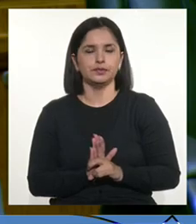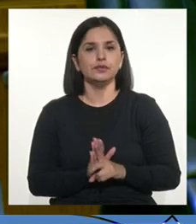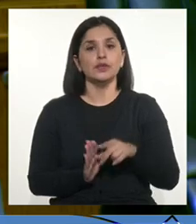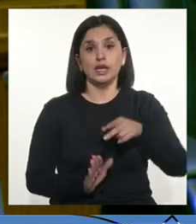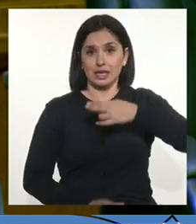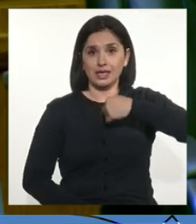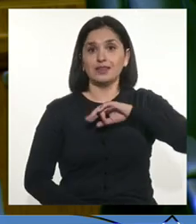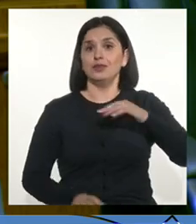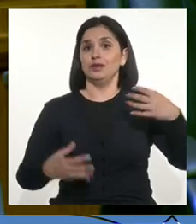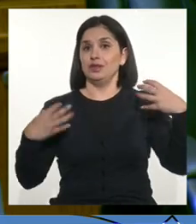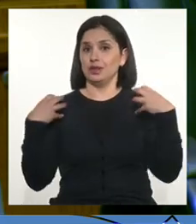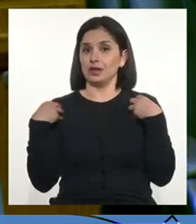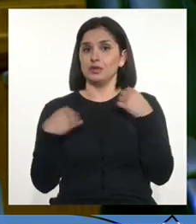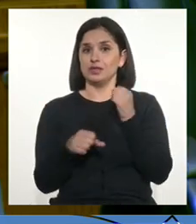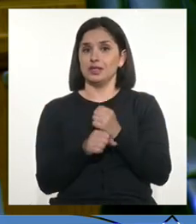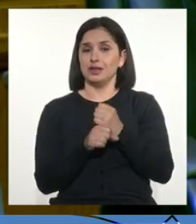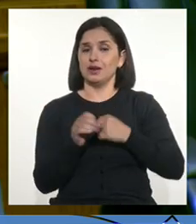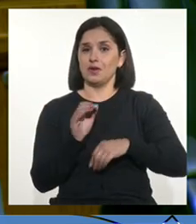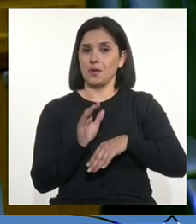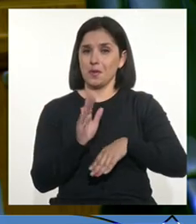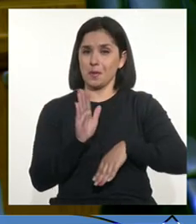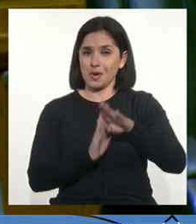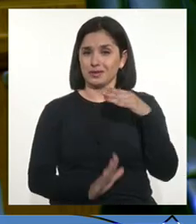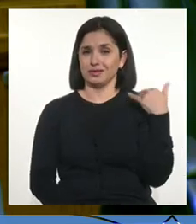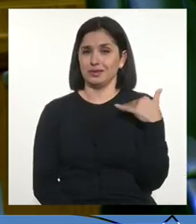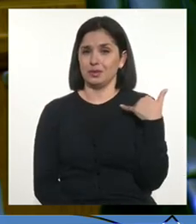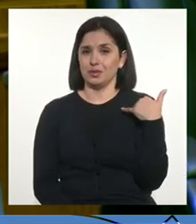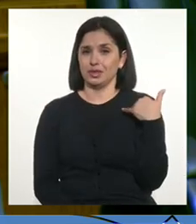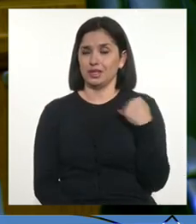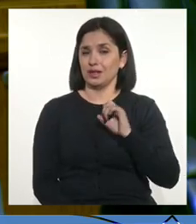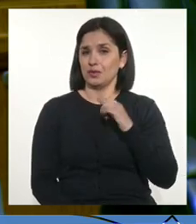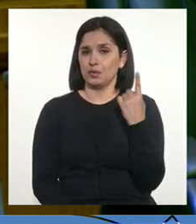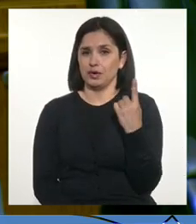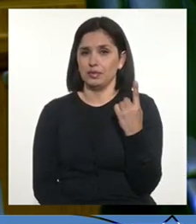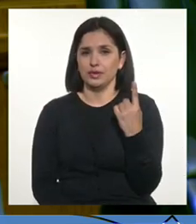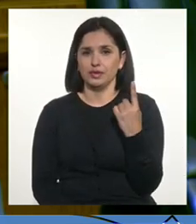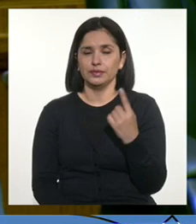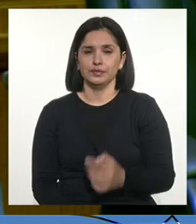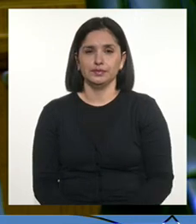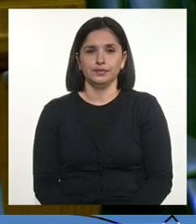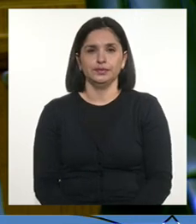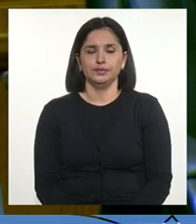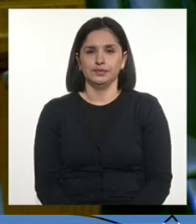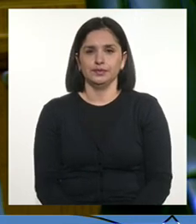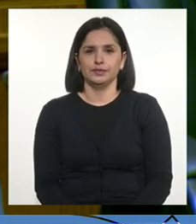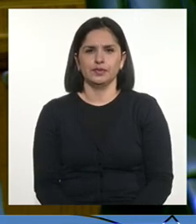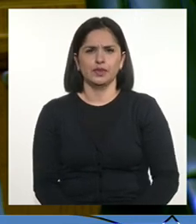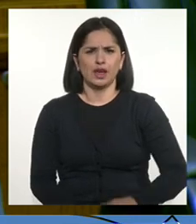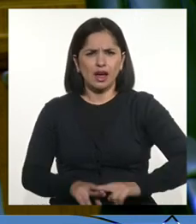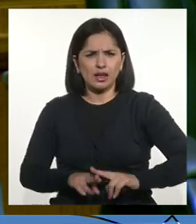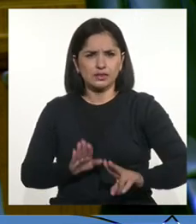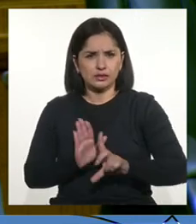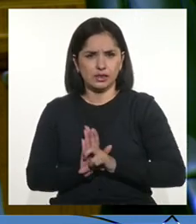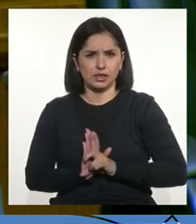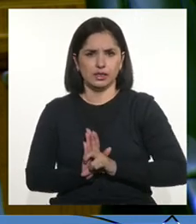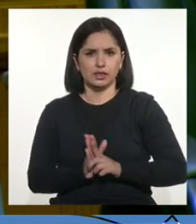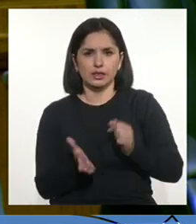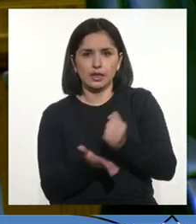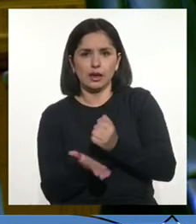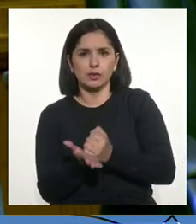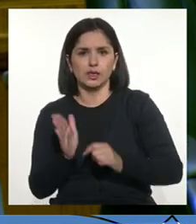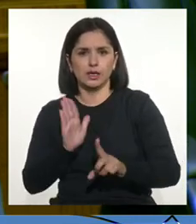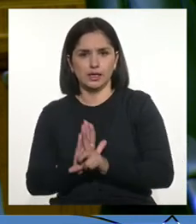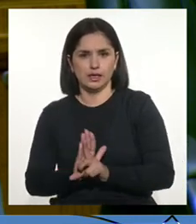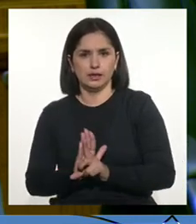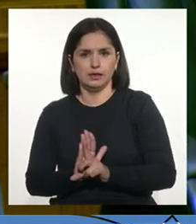es nuestra tarea principal esa es nuestra tarea principal generar leyes tramitan leyes